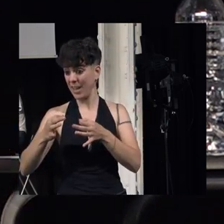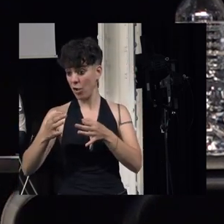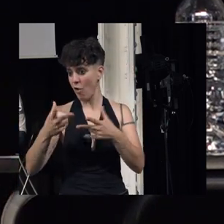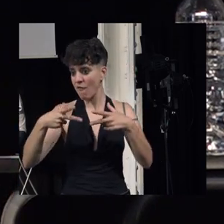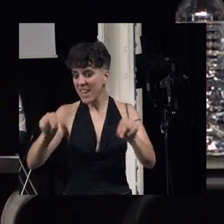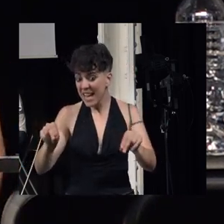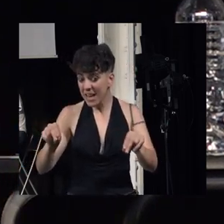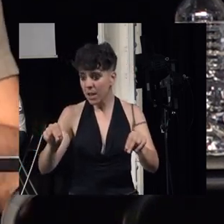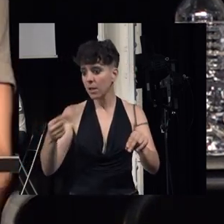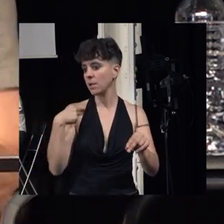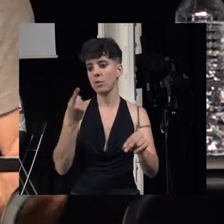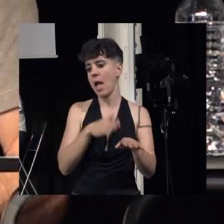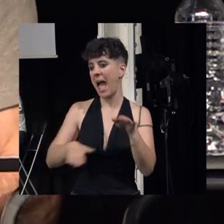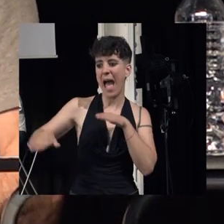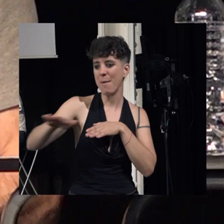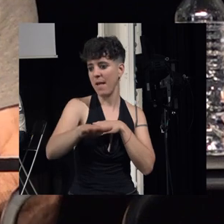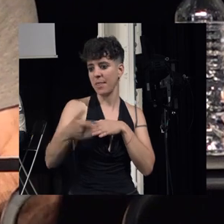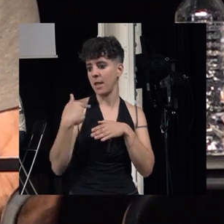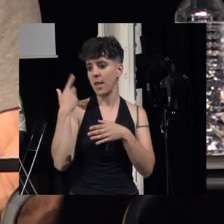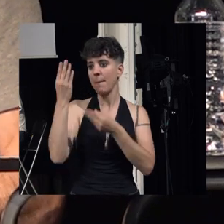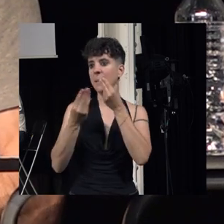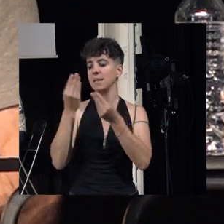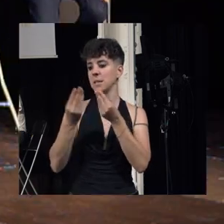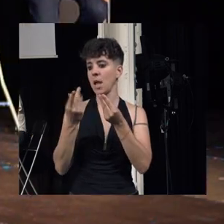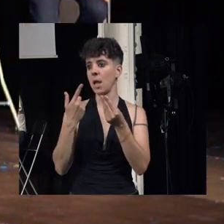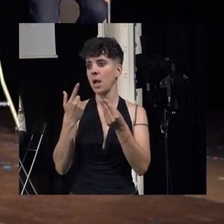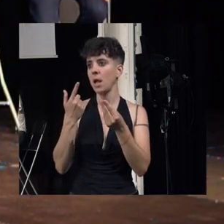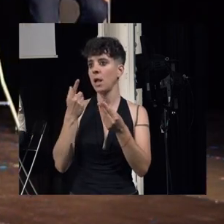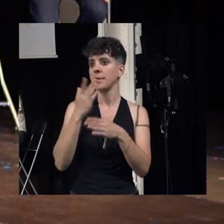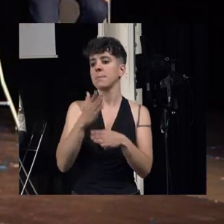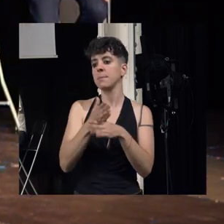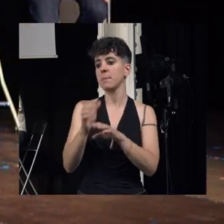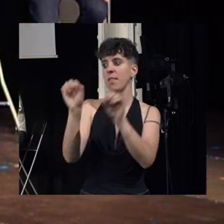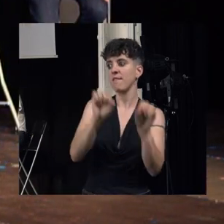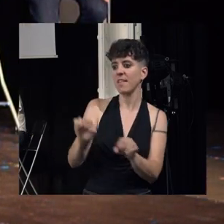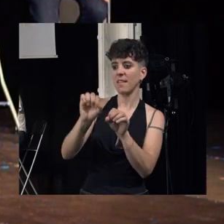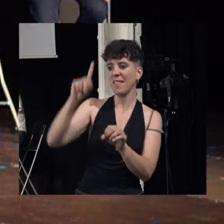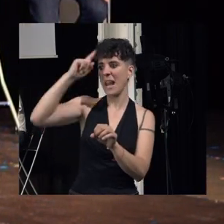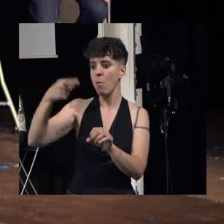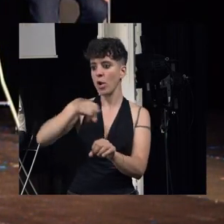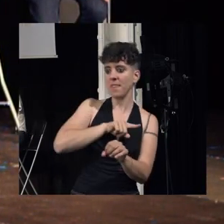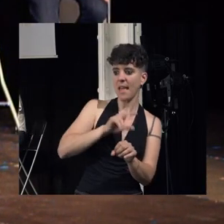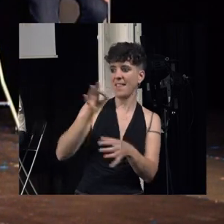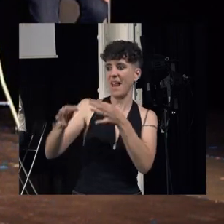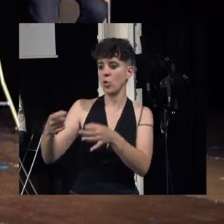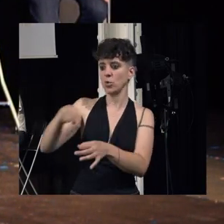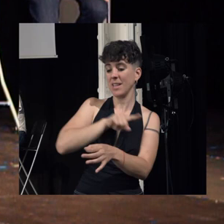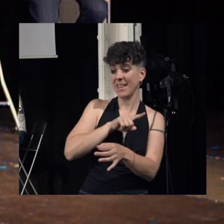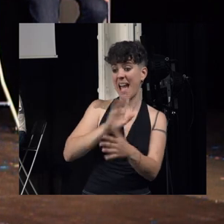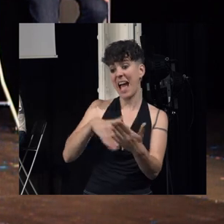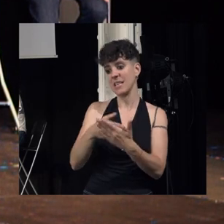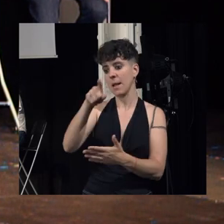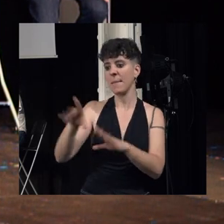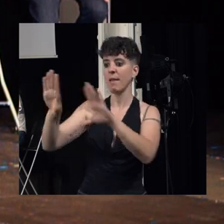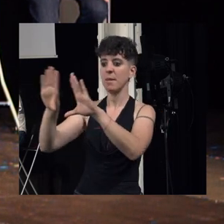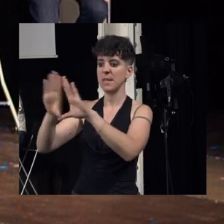podríamos pensar y no estar siempre defendiéndonos tanto de la policía y de la justicia como de las feministas que